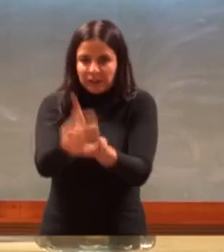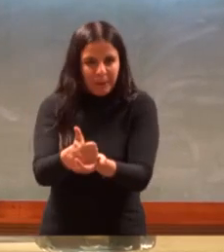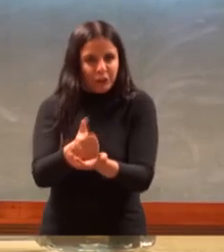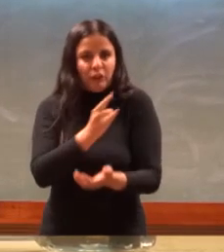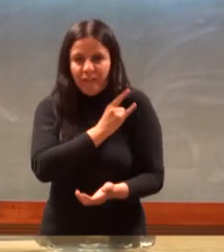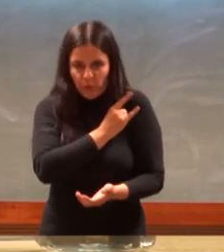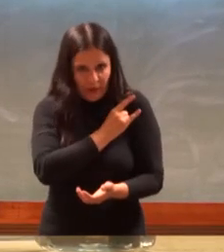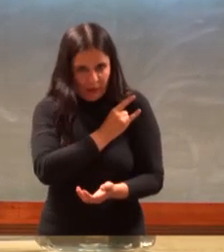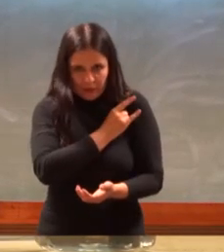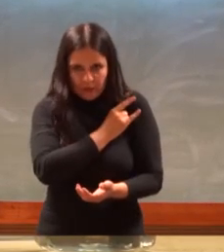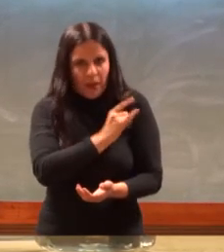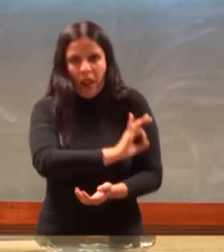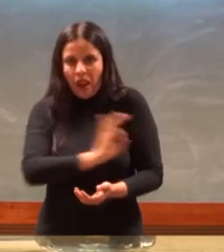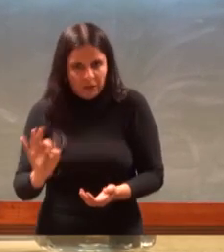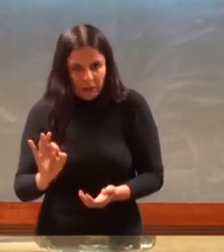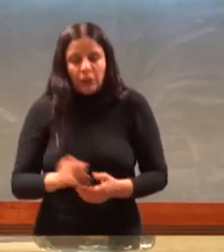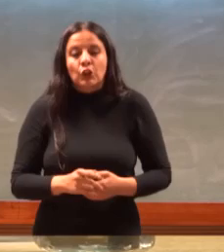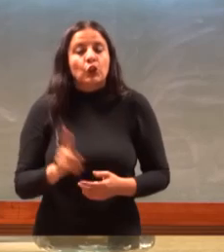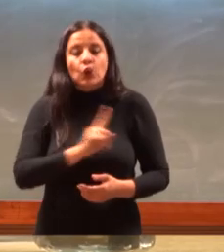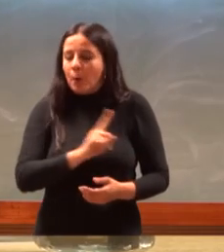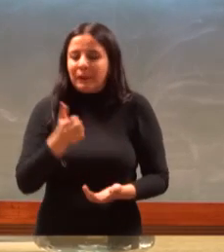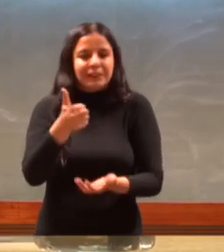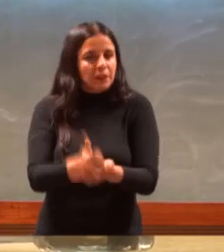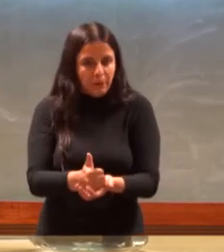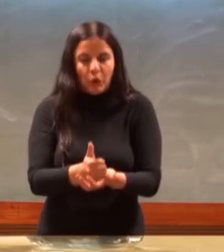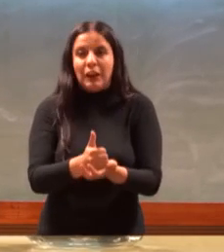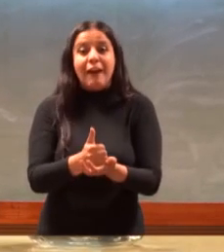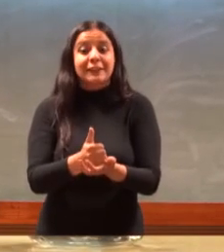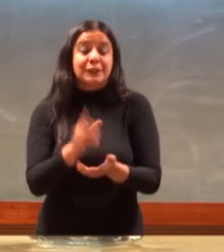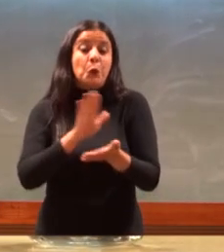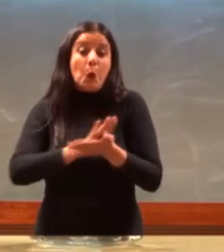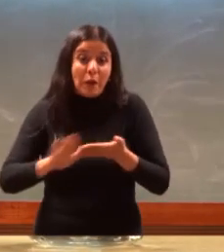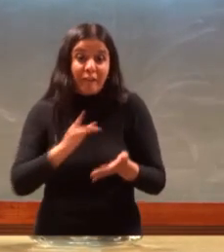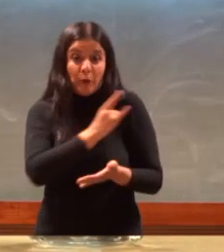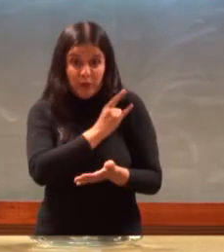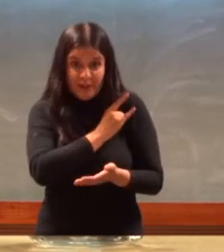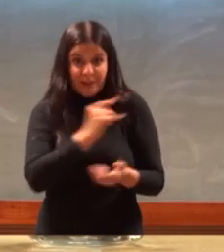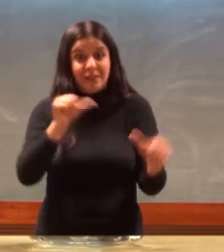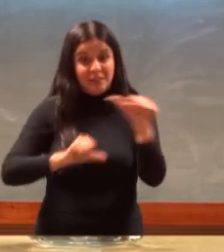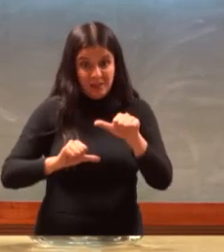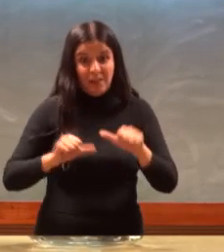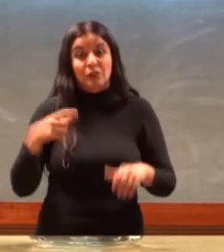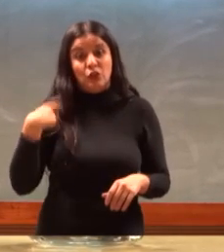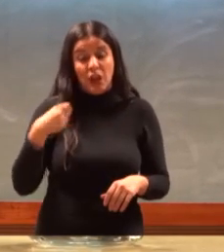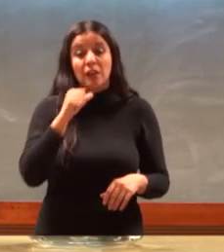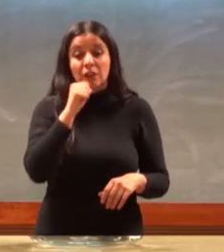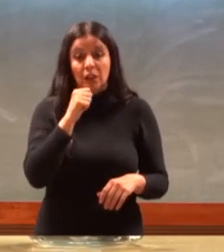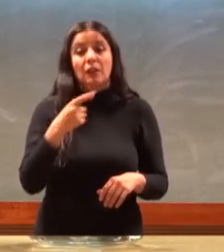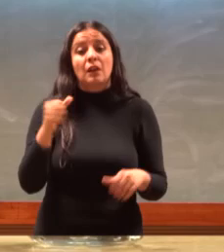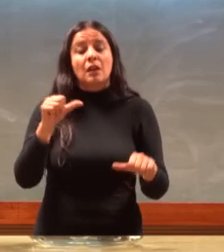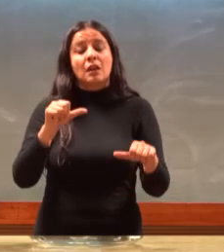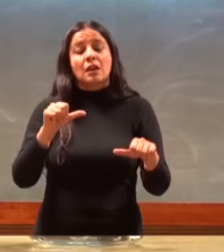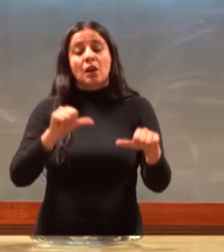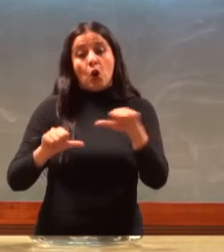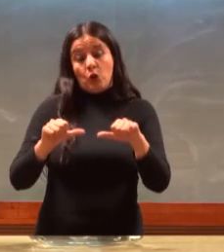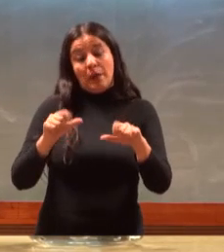dos facultades recientemente creadas de comunicación y ciencias sociales y en ese sentido nosotros consideramos que que